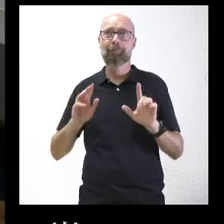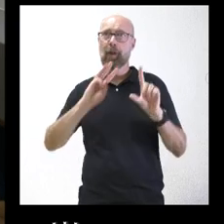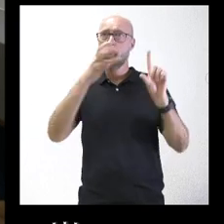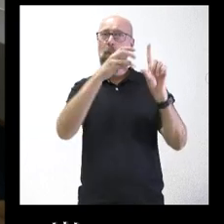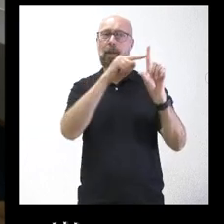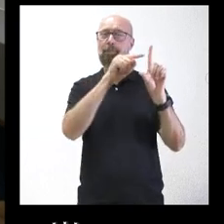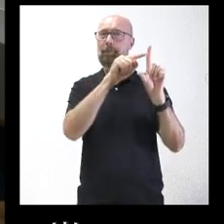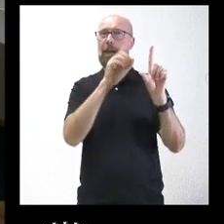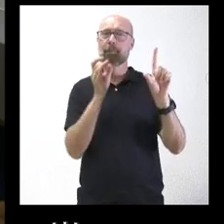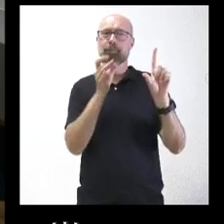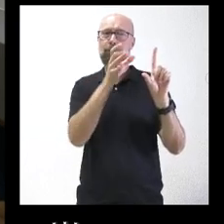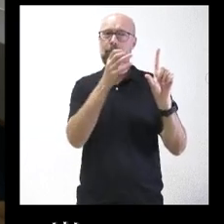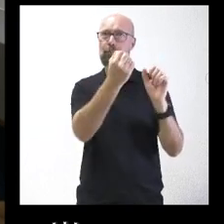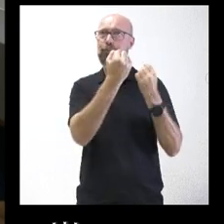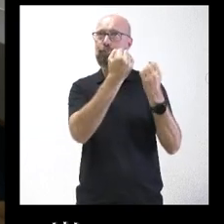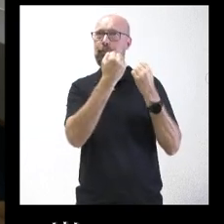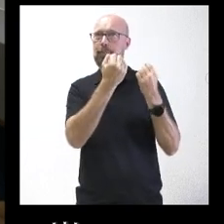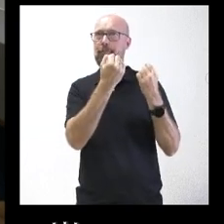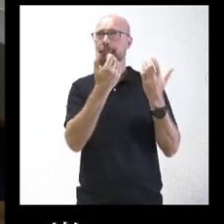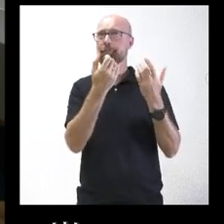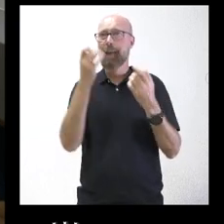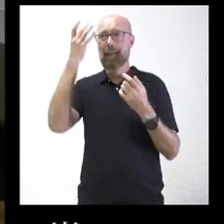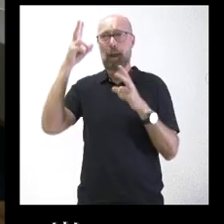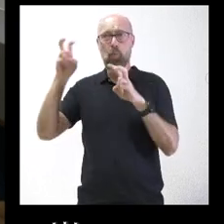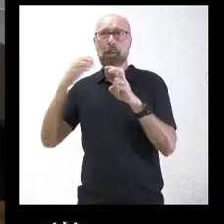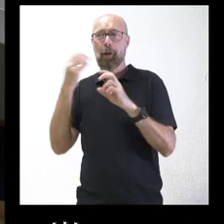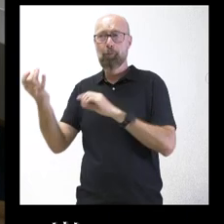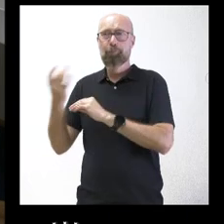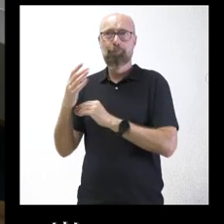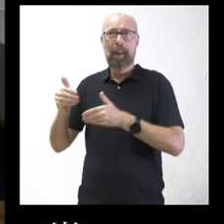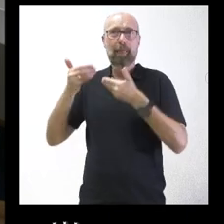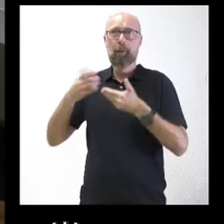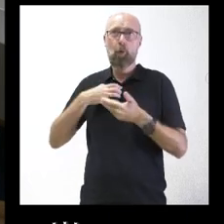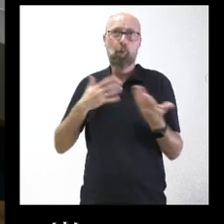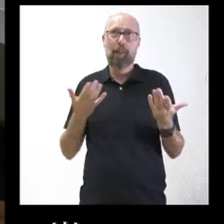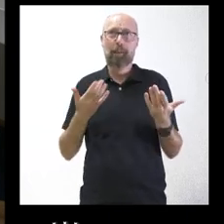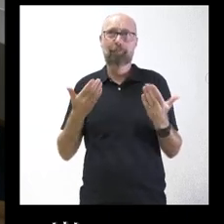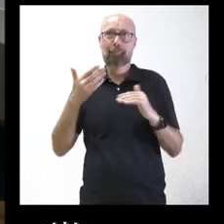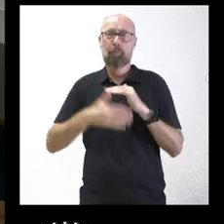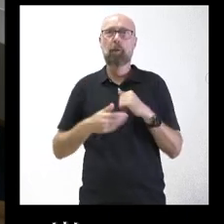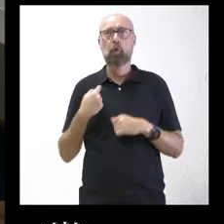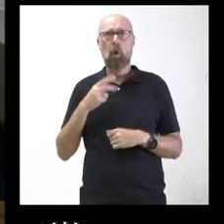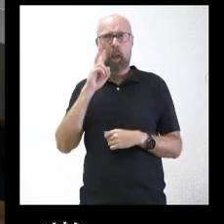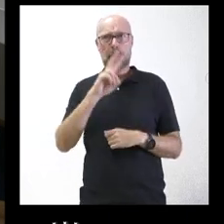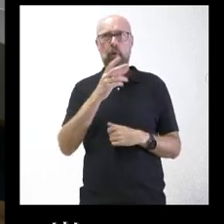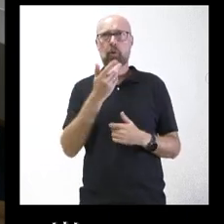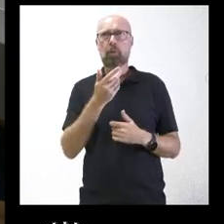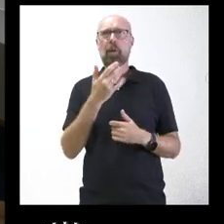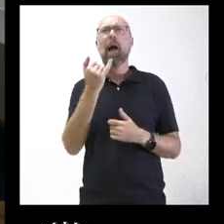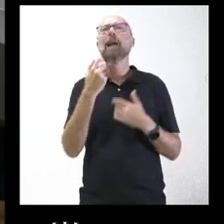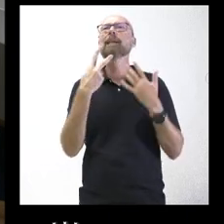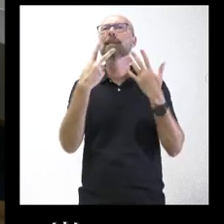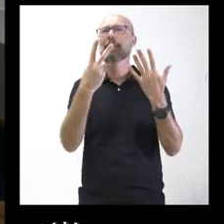no hay manera de aceptar esas sugerencias Por otra parte también como me las he visto hay siete